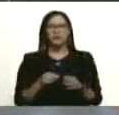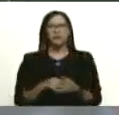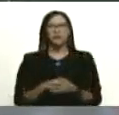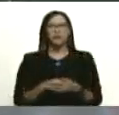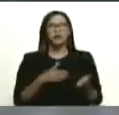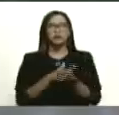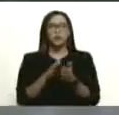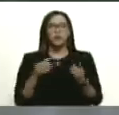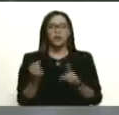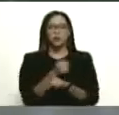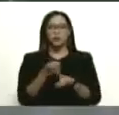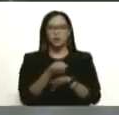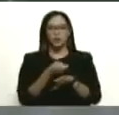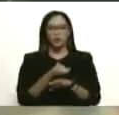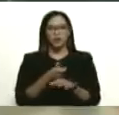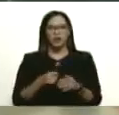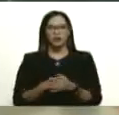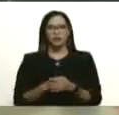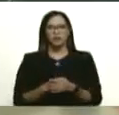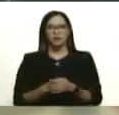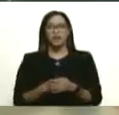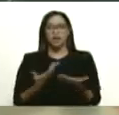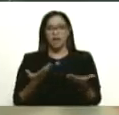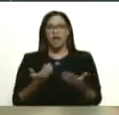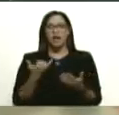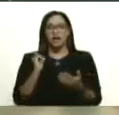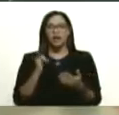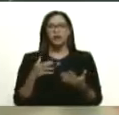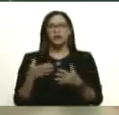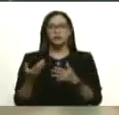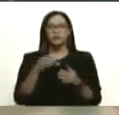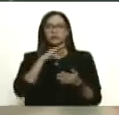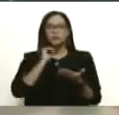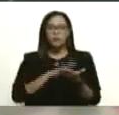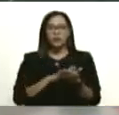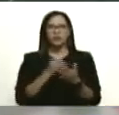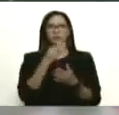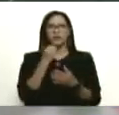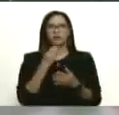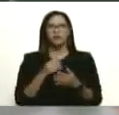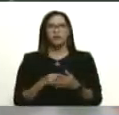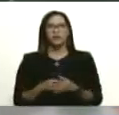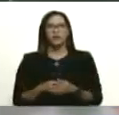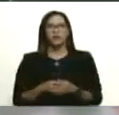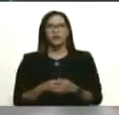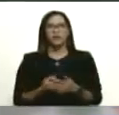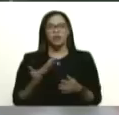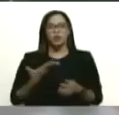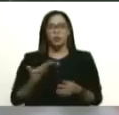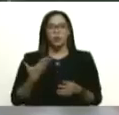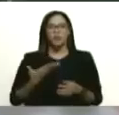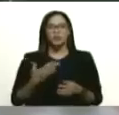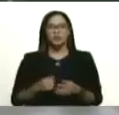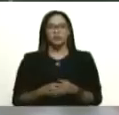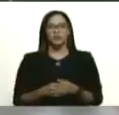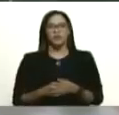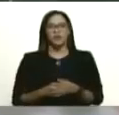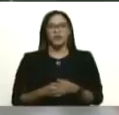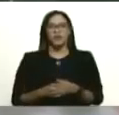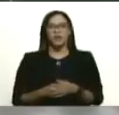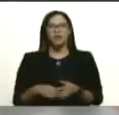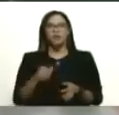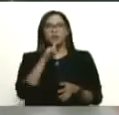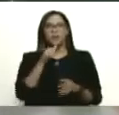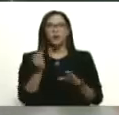el golpe de Estado. Claves de una masacre de Ángel Palacio es brillante. Es fundamental. Crónica de un golpe de